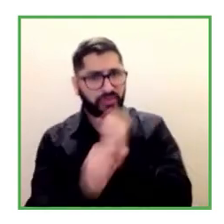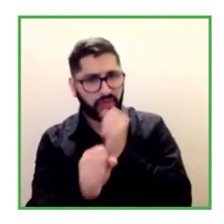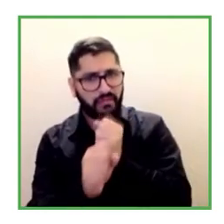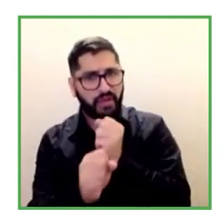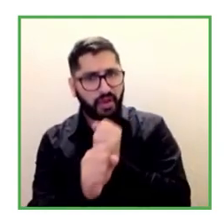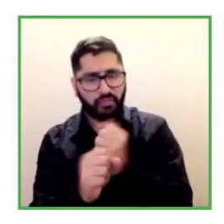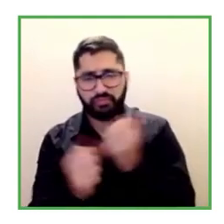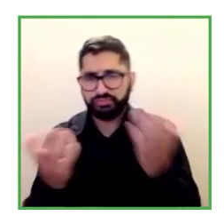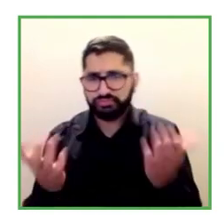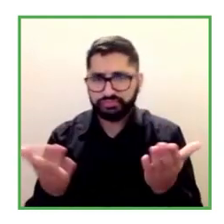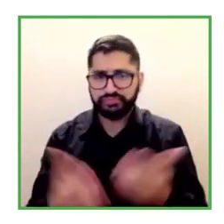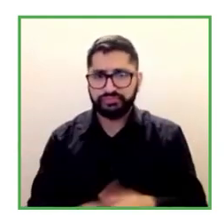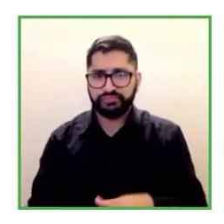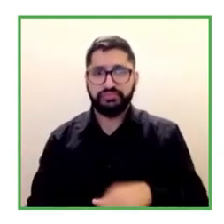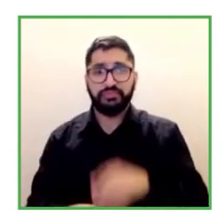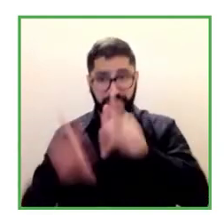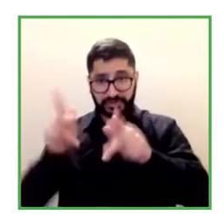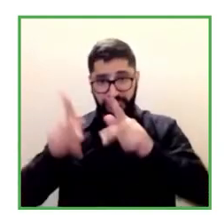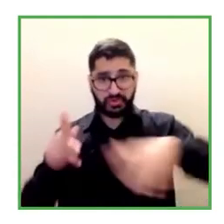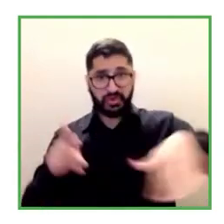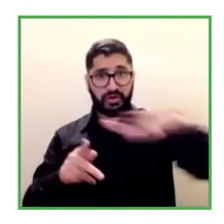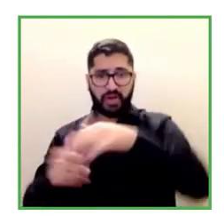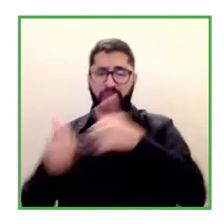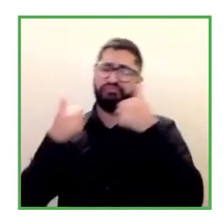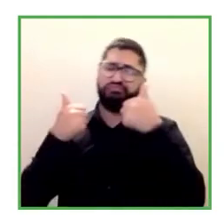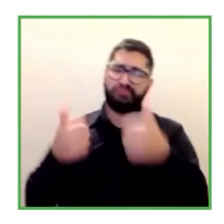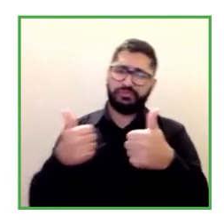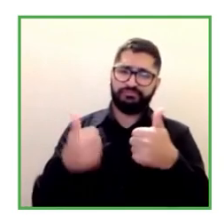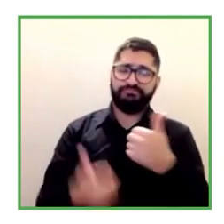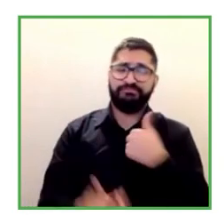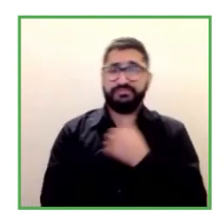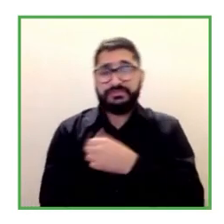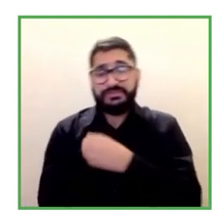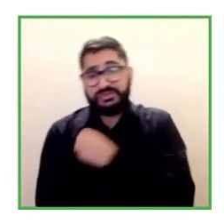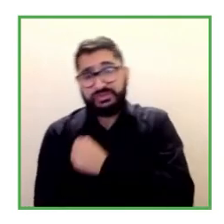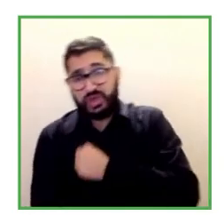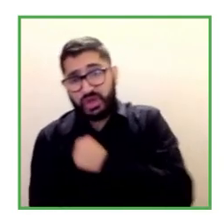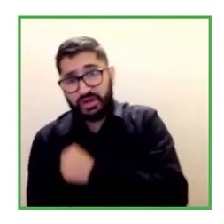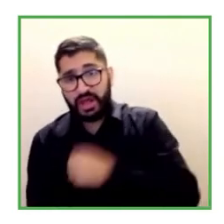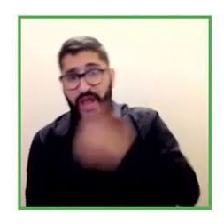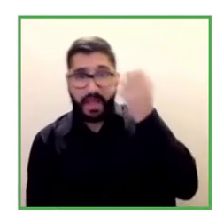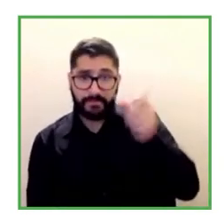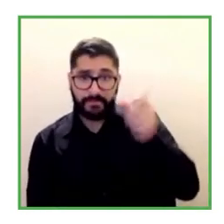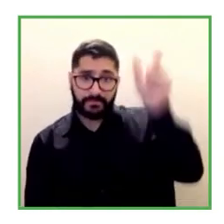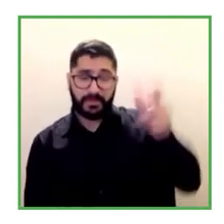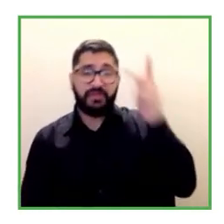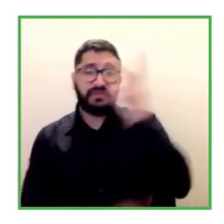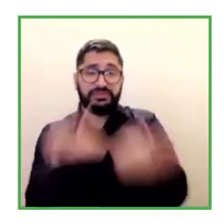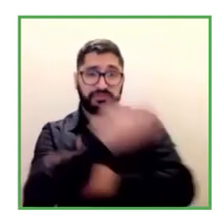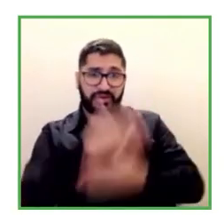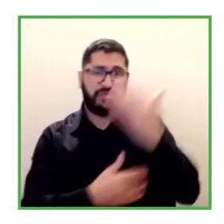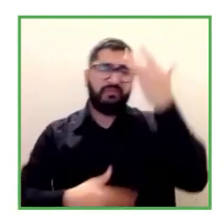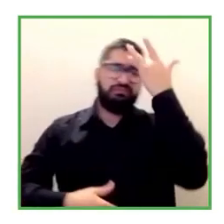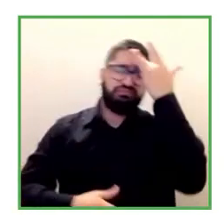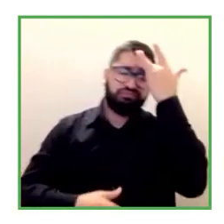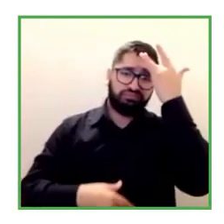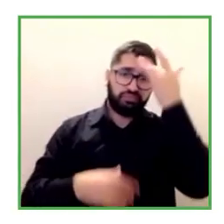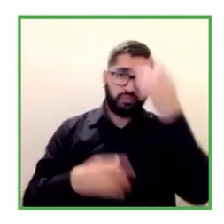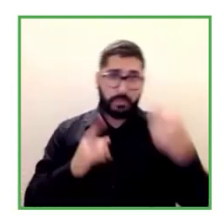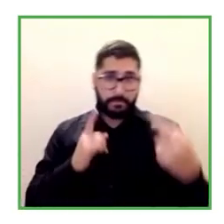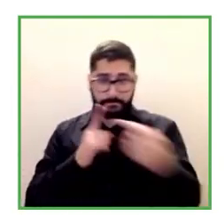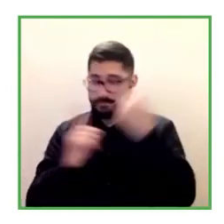cierto?, que lamentablemente tienen una discapacidad por efecto de alguna enfermedad profesional o por algún accidente laboral. Y